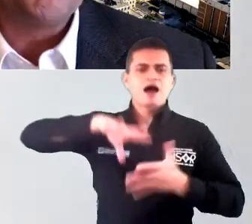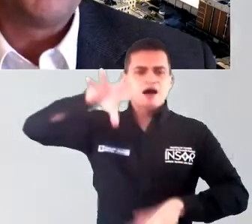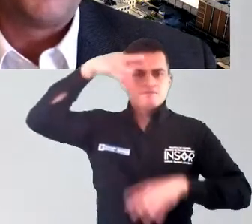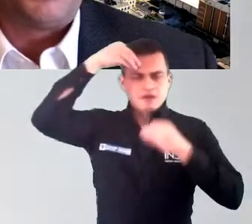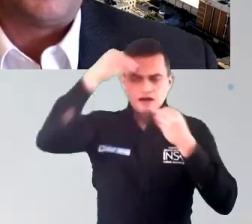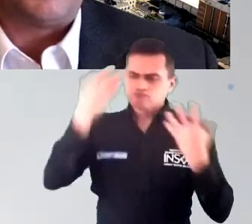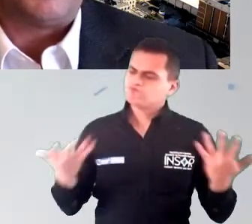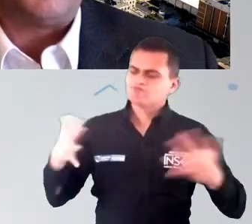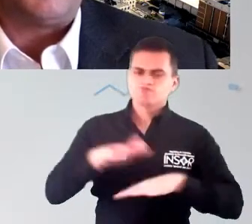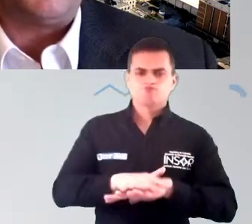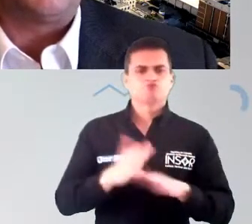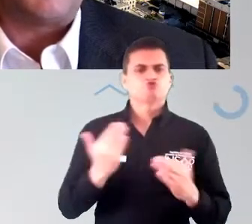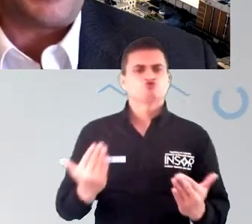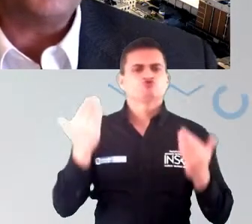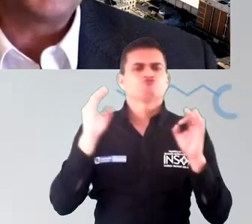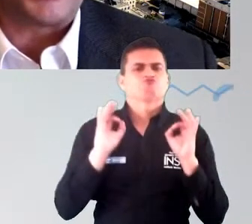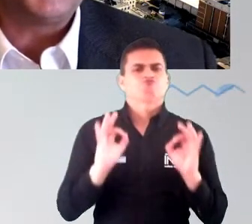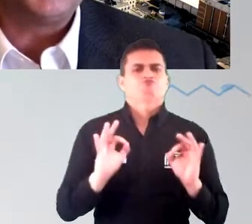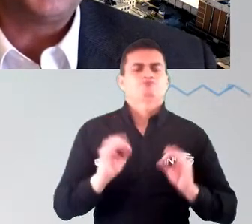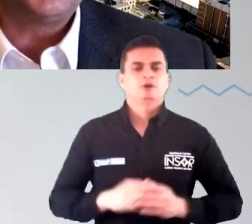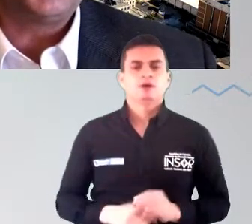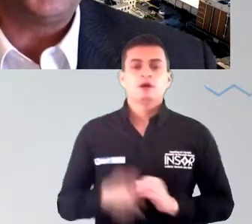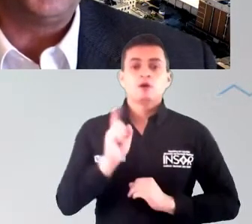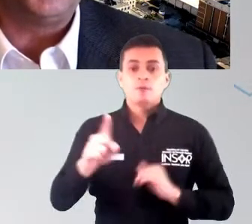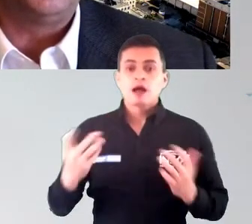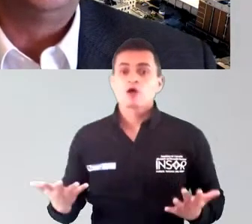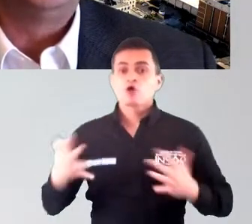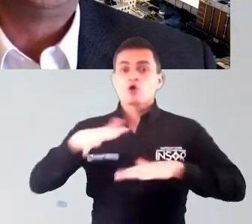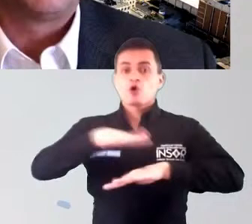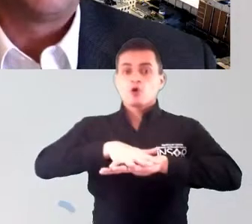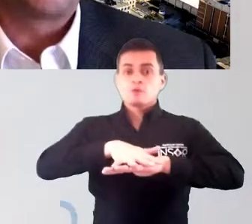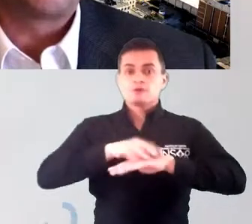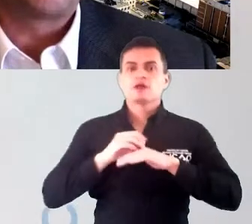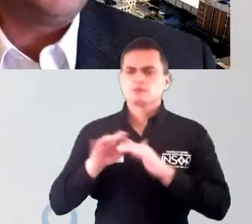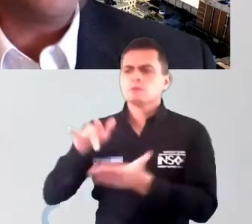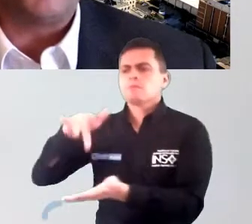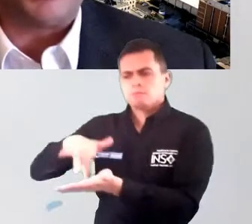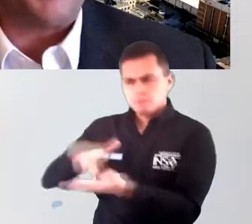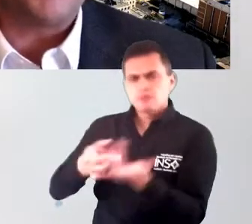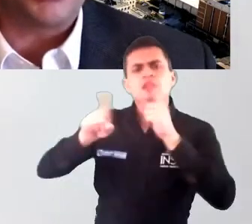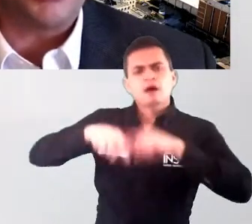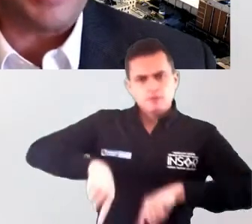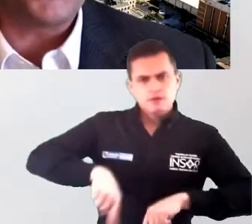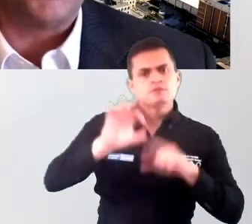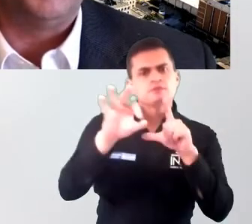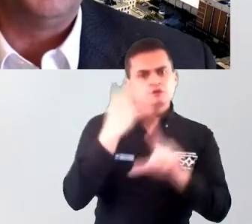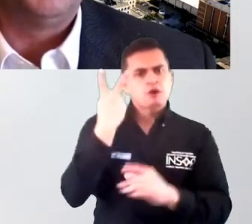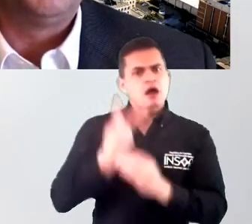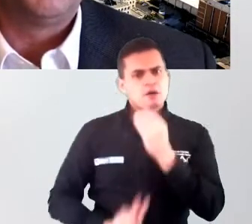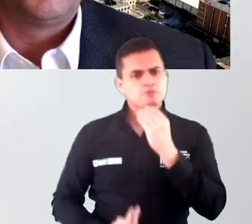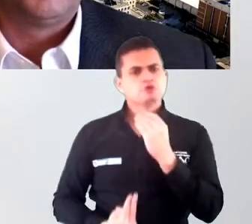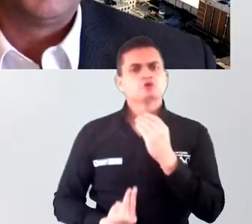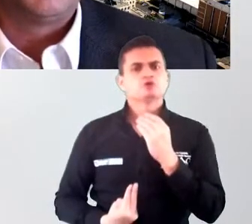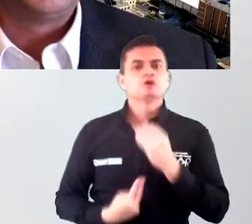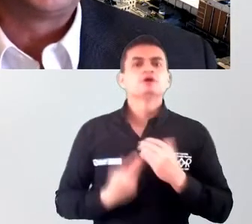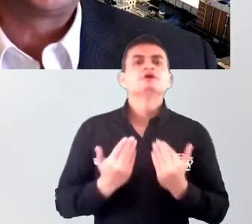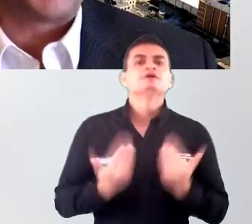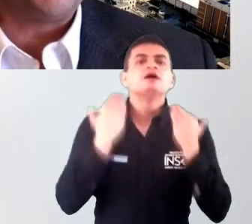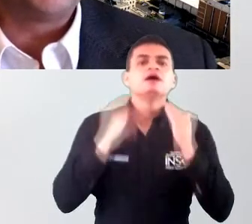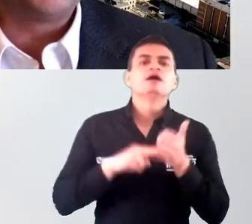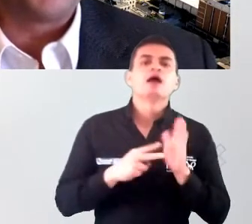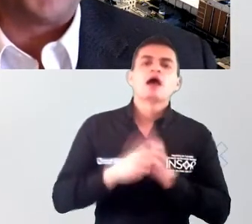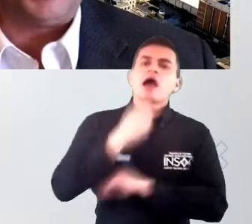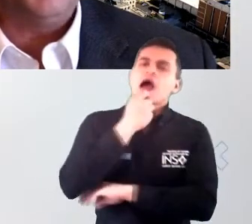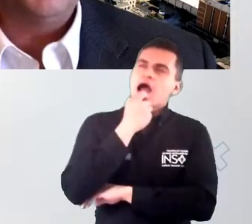dado que el aprendizaje combinado nos permite pensar de una forma diferente sobre el